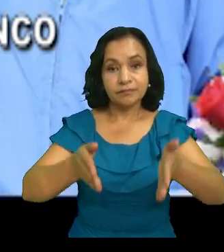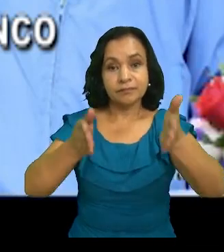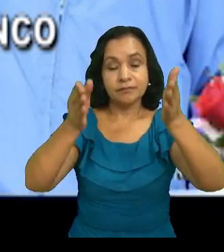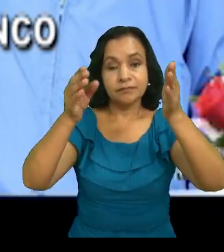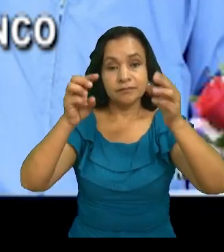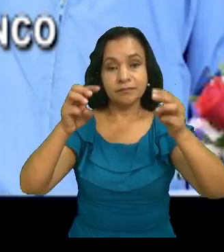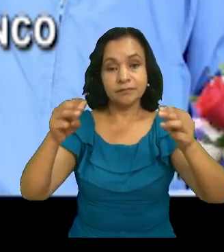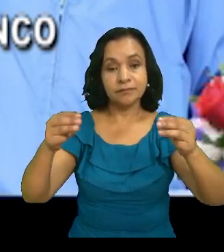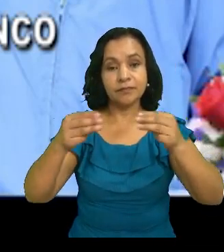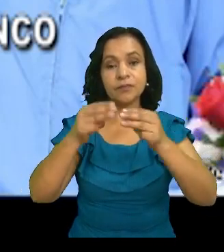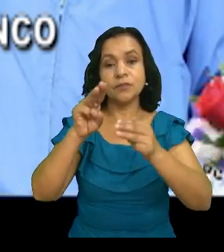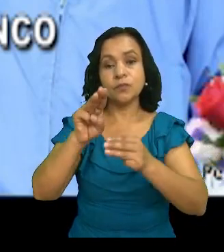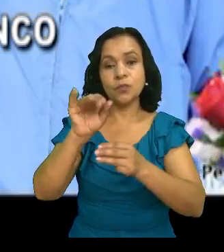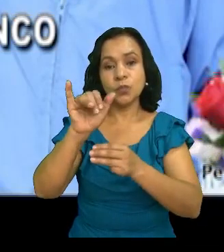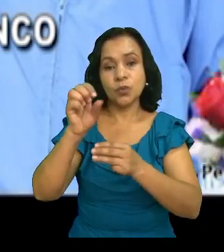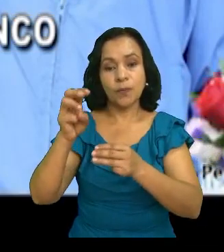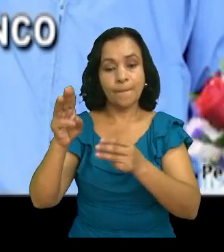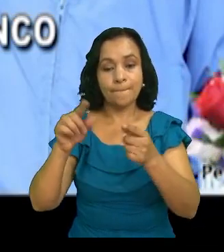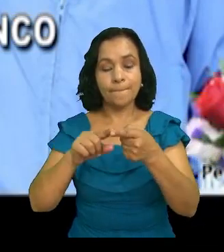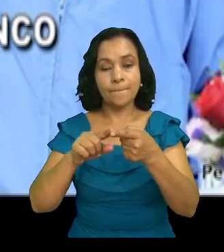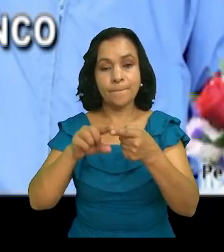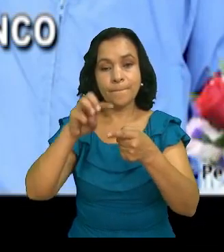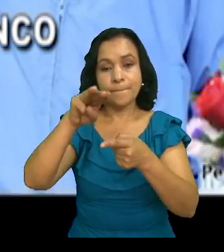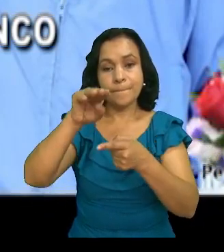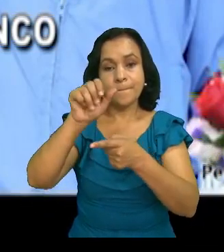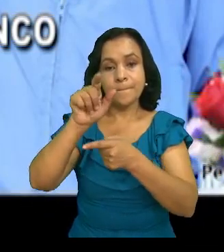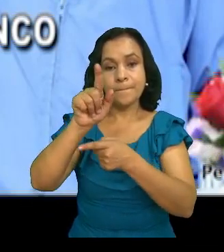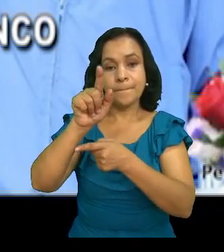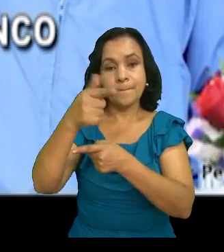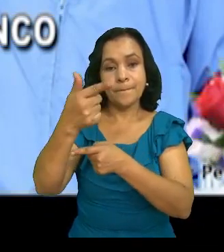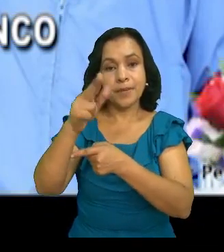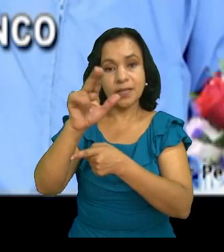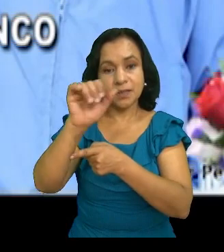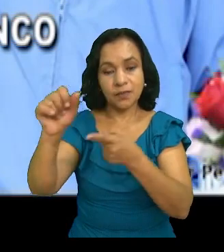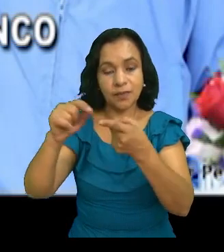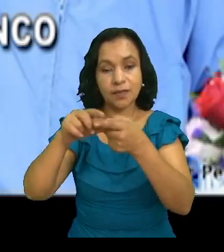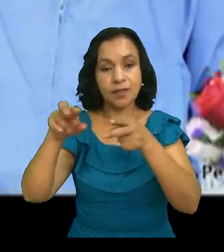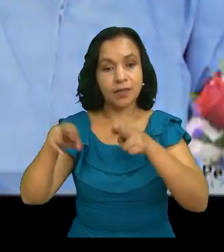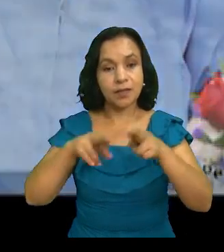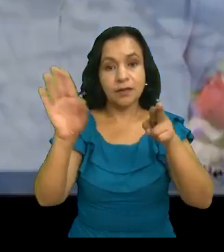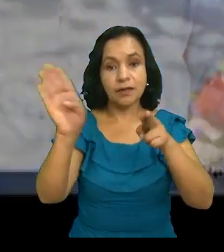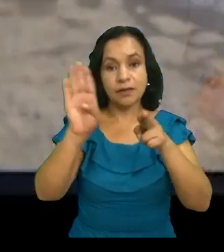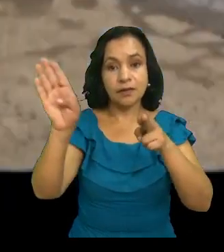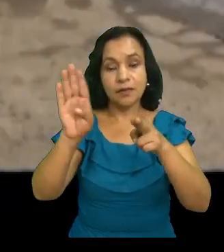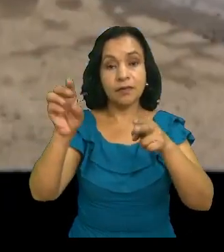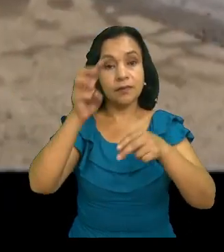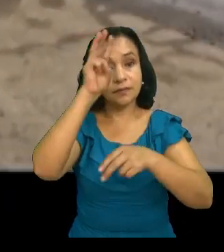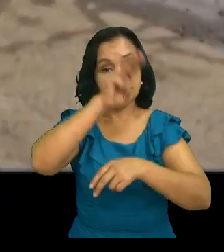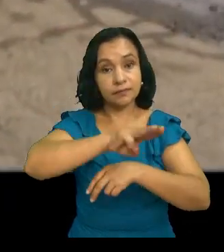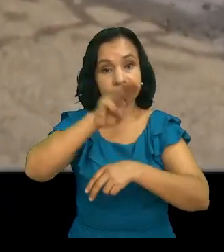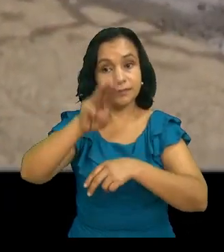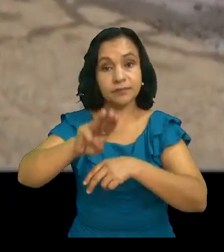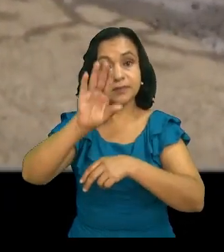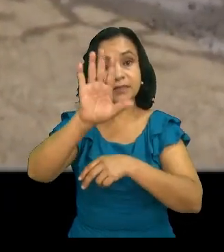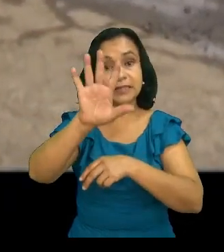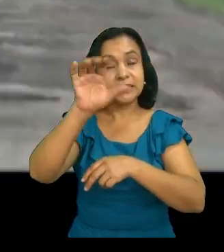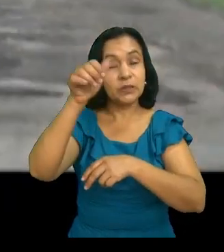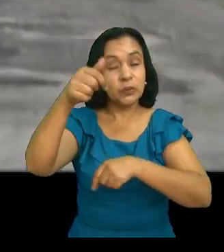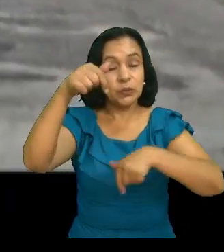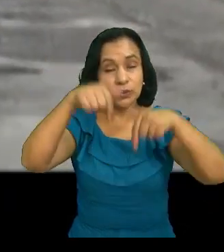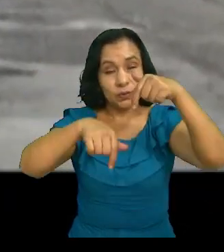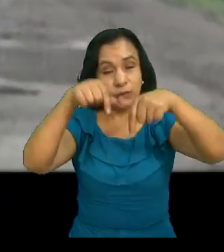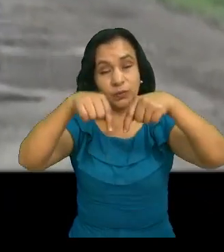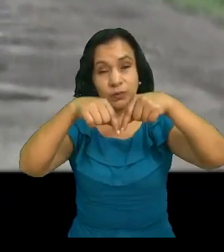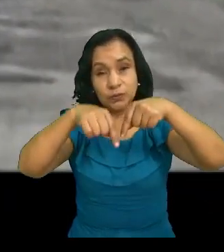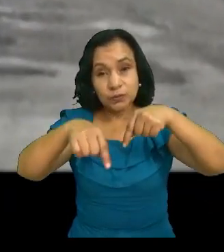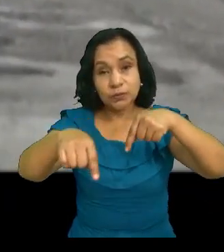Muy Matiguá Río Blanco, en el departamento de Matagalpa, de 56 kilómetros de longitud. Este es